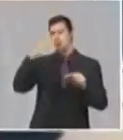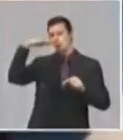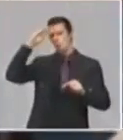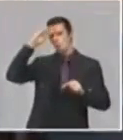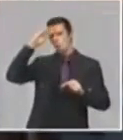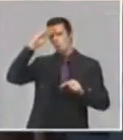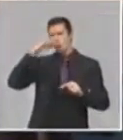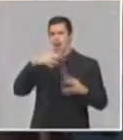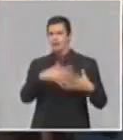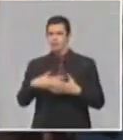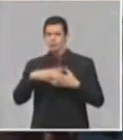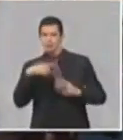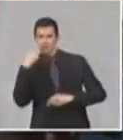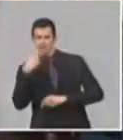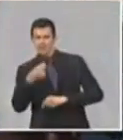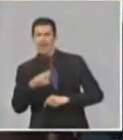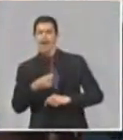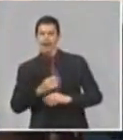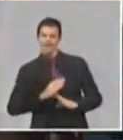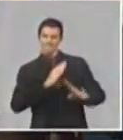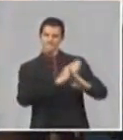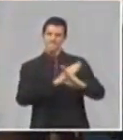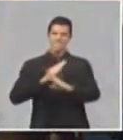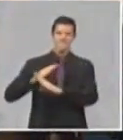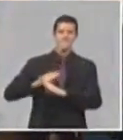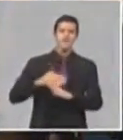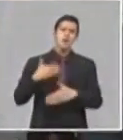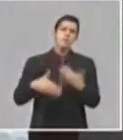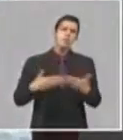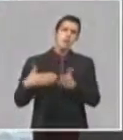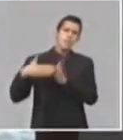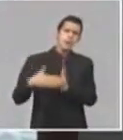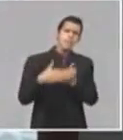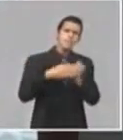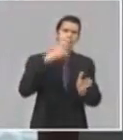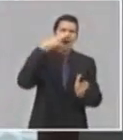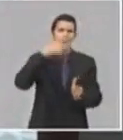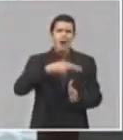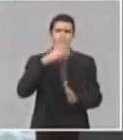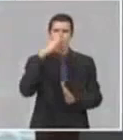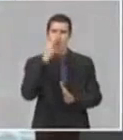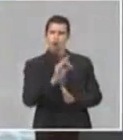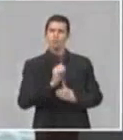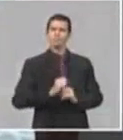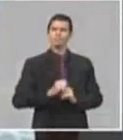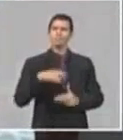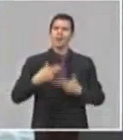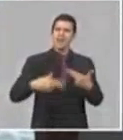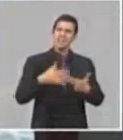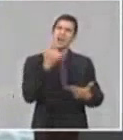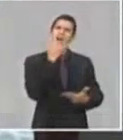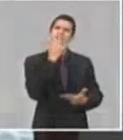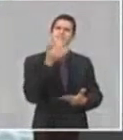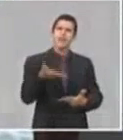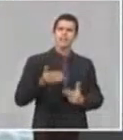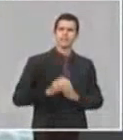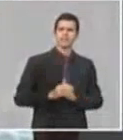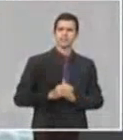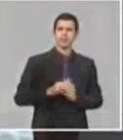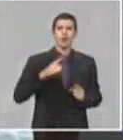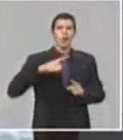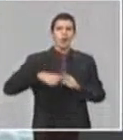nos llevó al primer momento en el que tuvimos que prender un grupo de medidas a finales de la media del pasado año